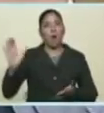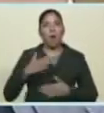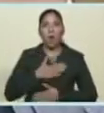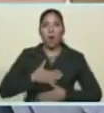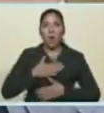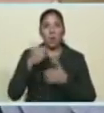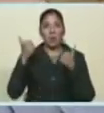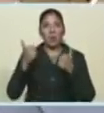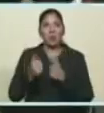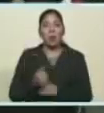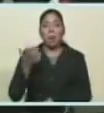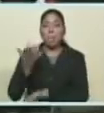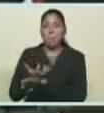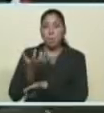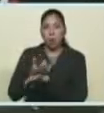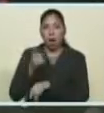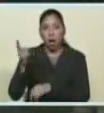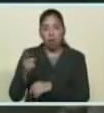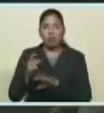Monagas,